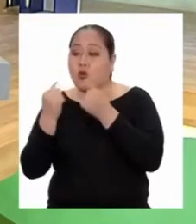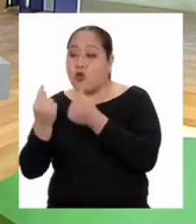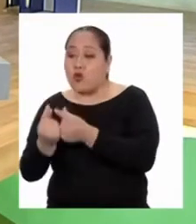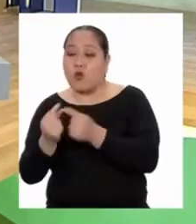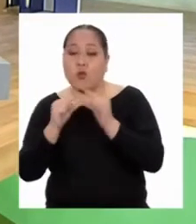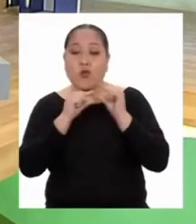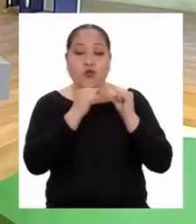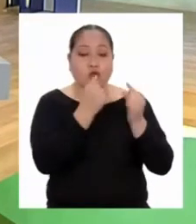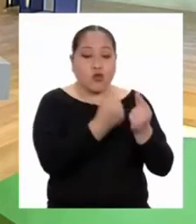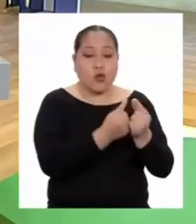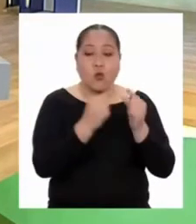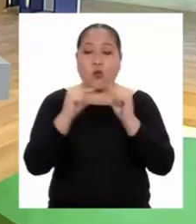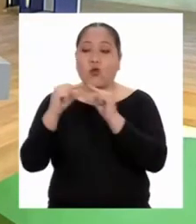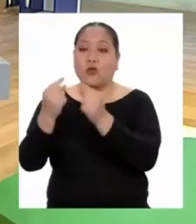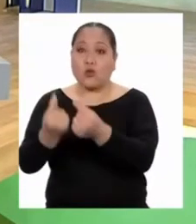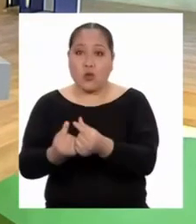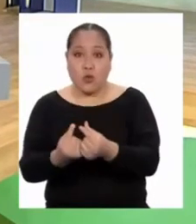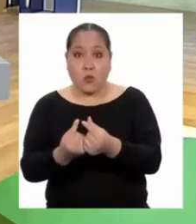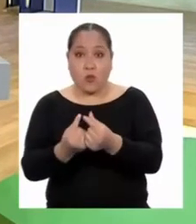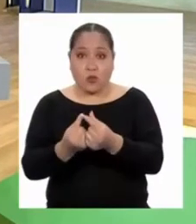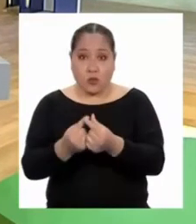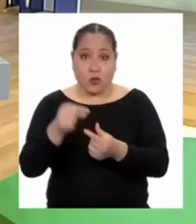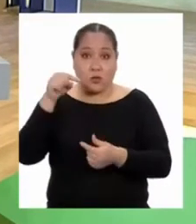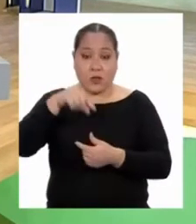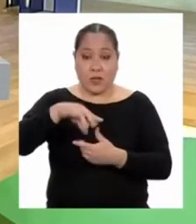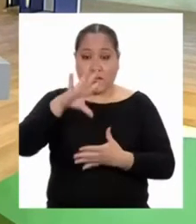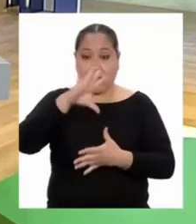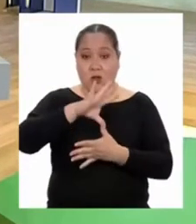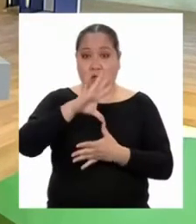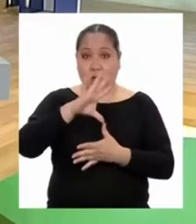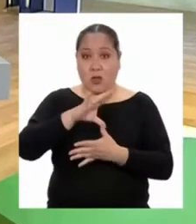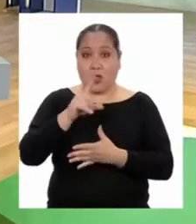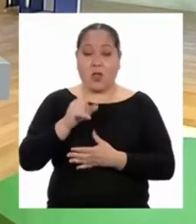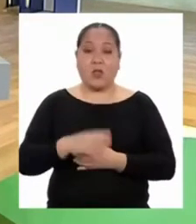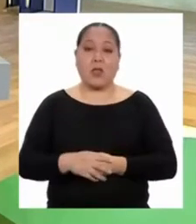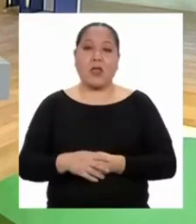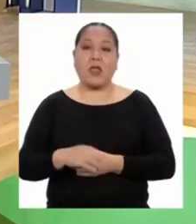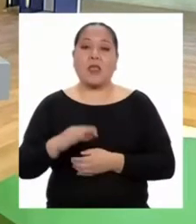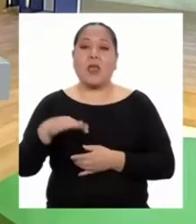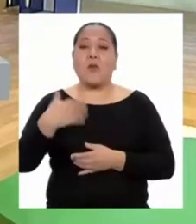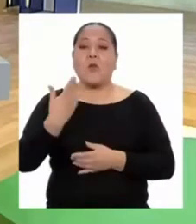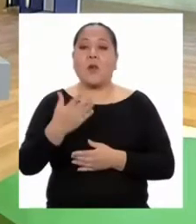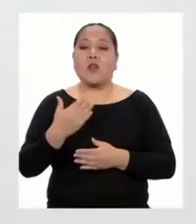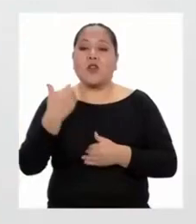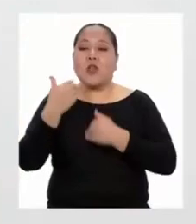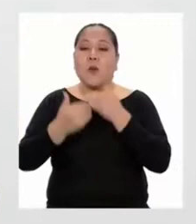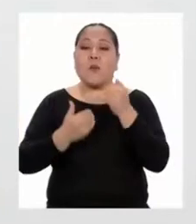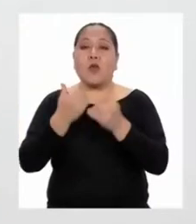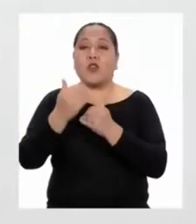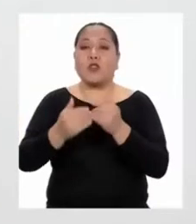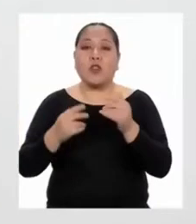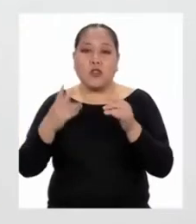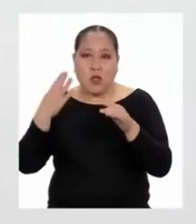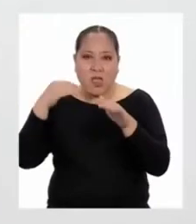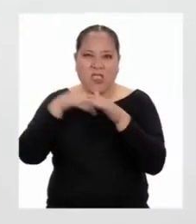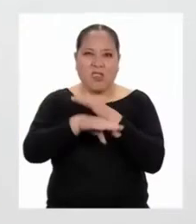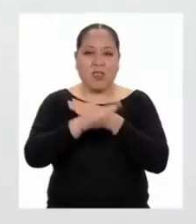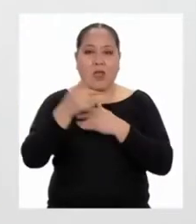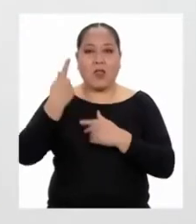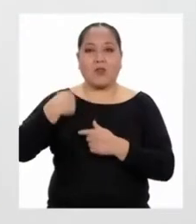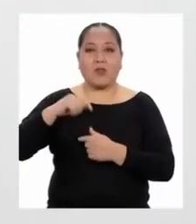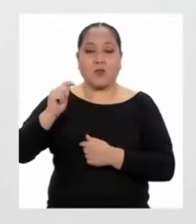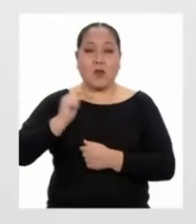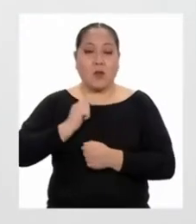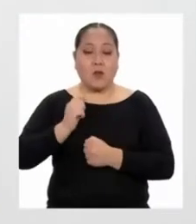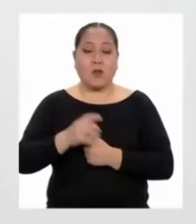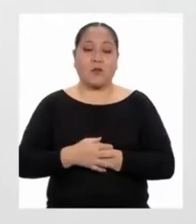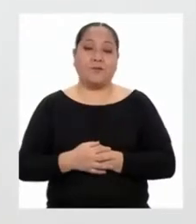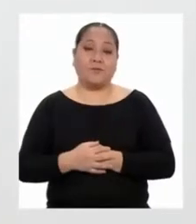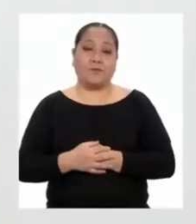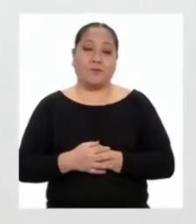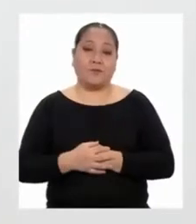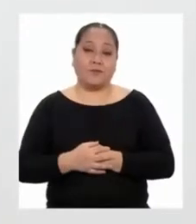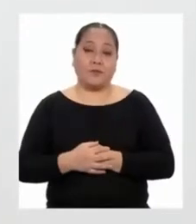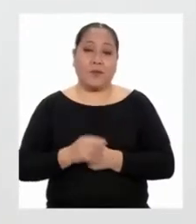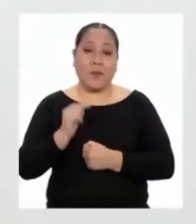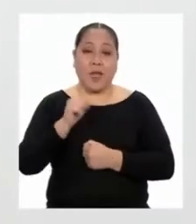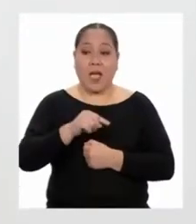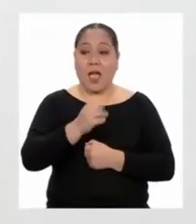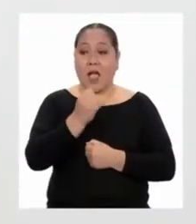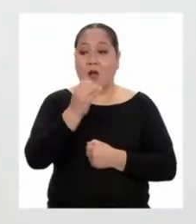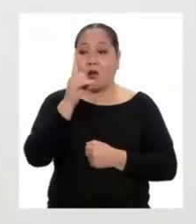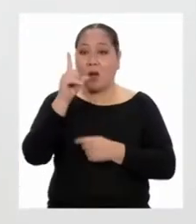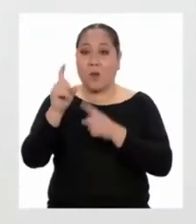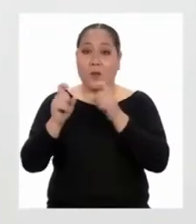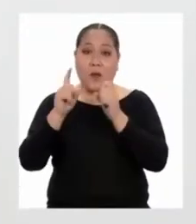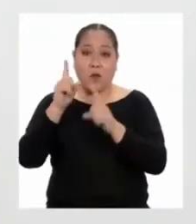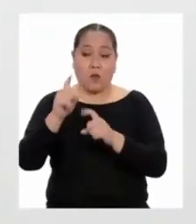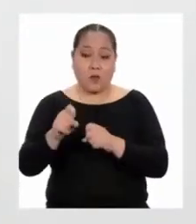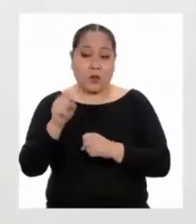pobladores originarios del continente y luego con el proceso de conquista española. Muy bien. Hay preguntas cuyas